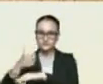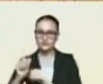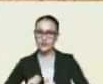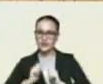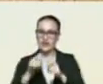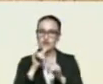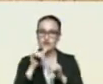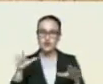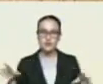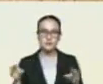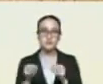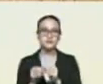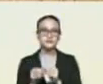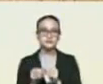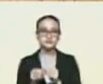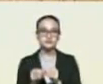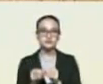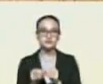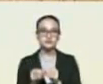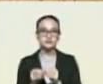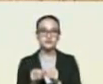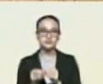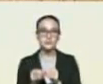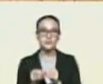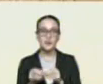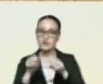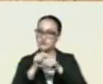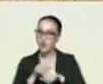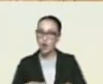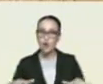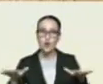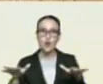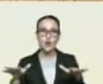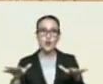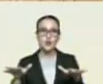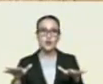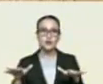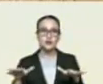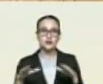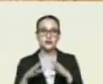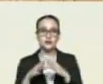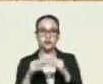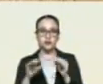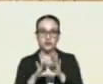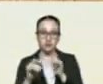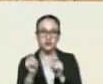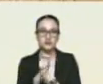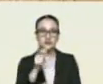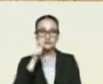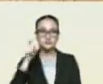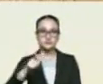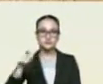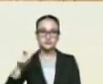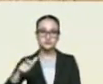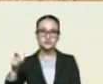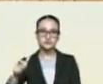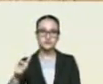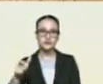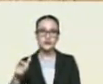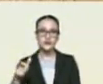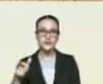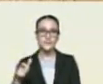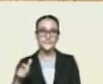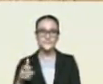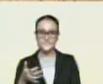este informe que va a ser distribuido probablemente entre todos los constituyentes, y ahí le hemos puesto